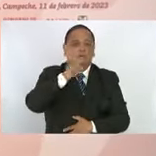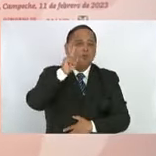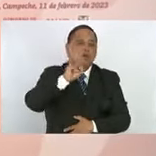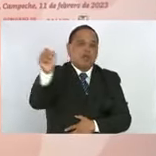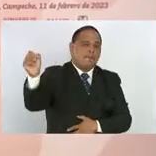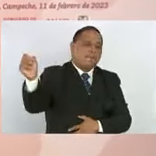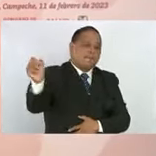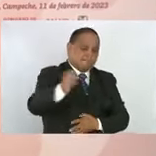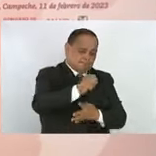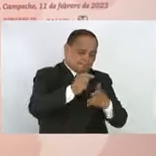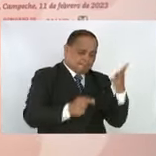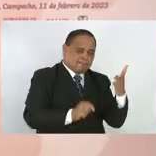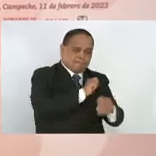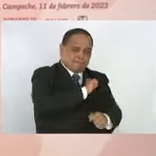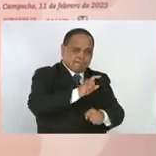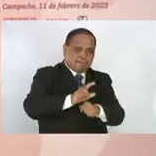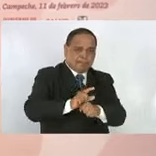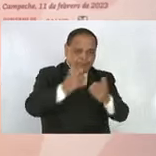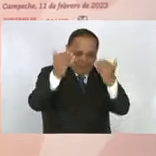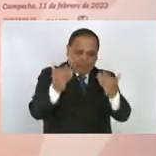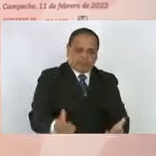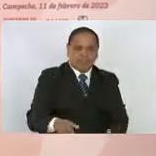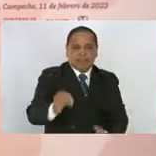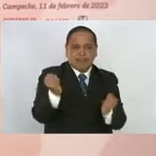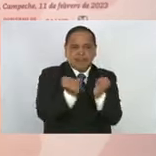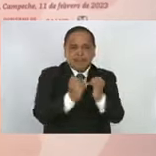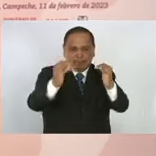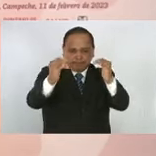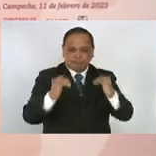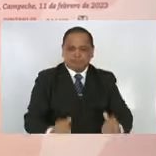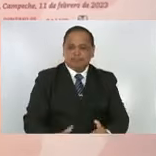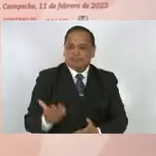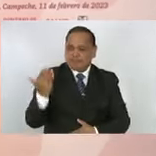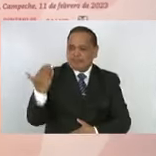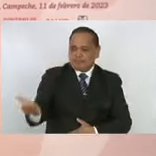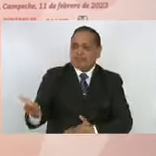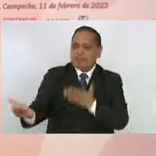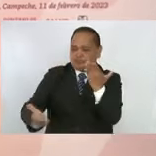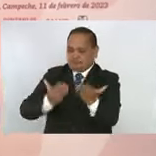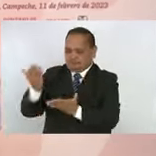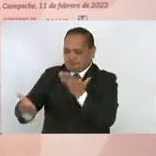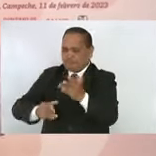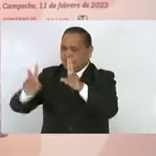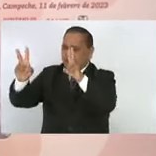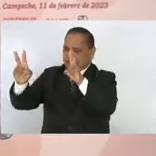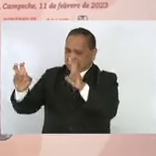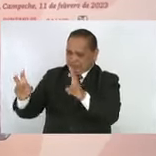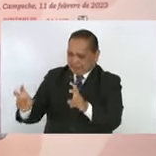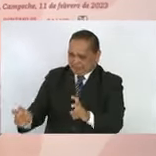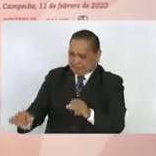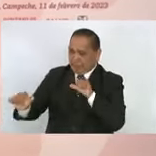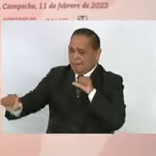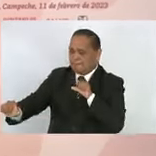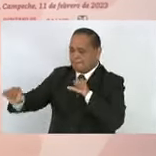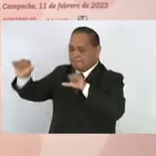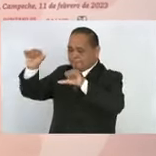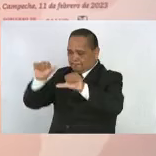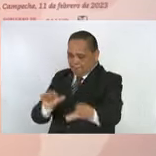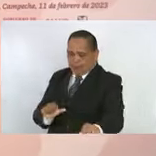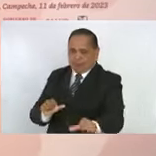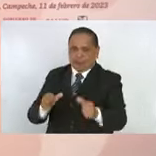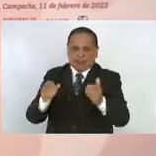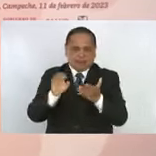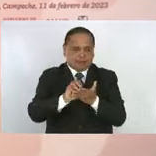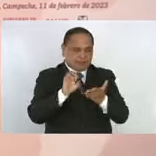en lo referido a la atención primaria, así como el intercambio académico en especialidades tan importantes como la